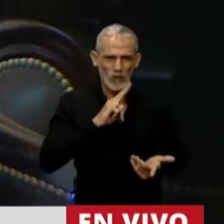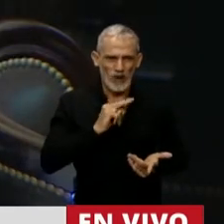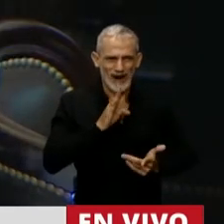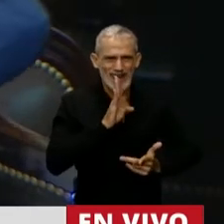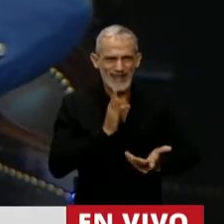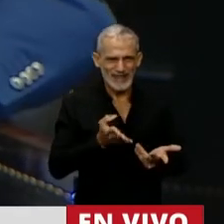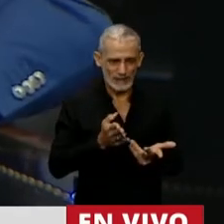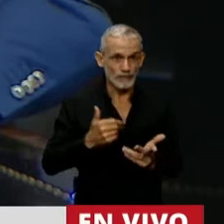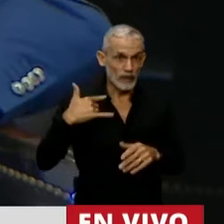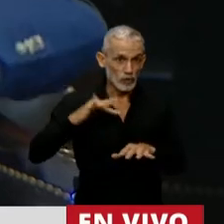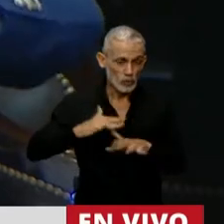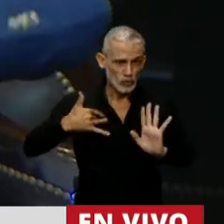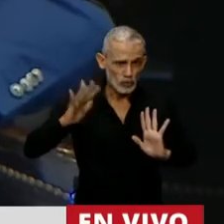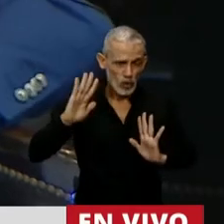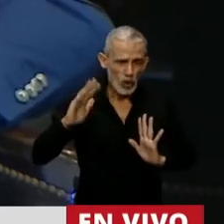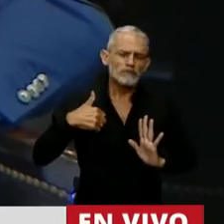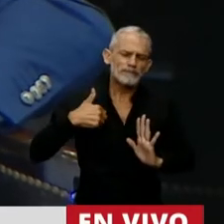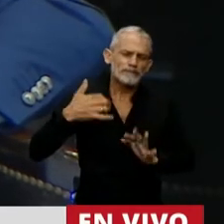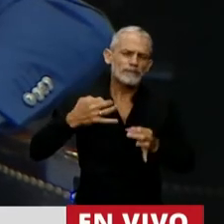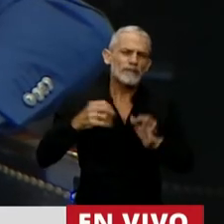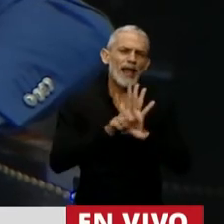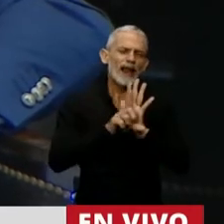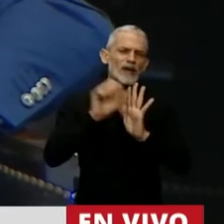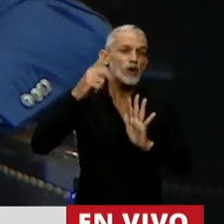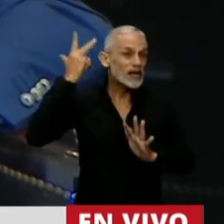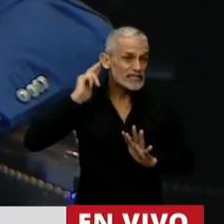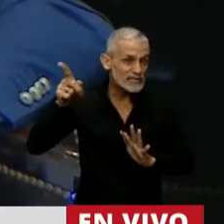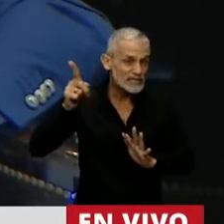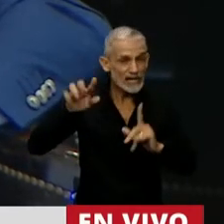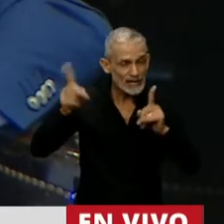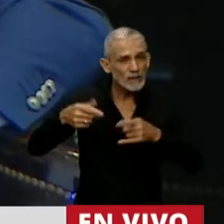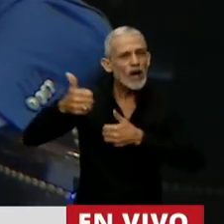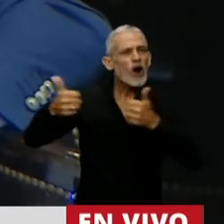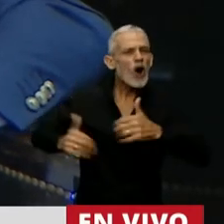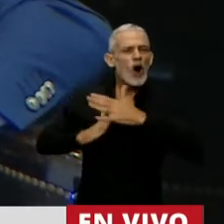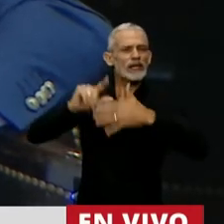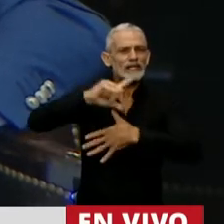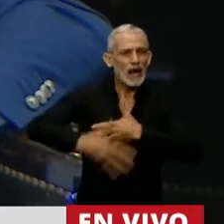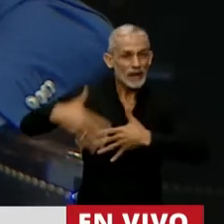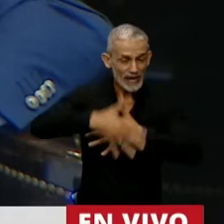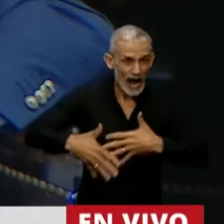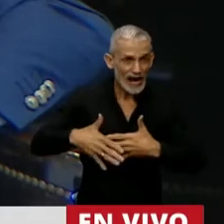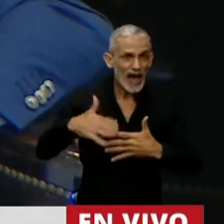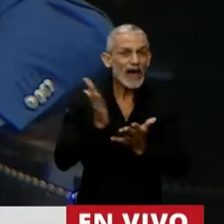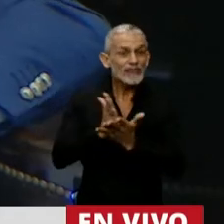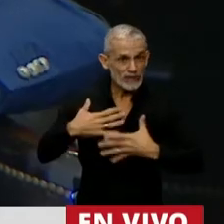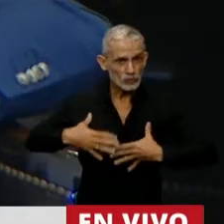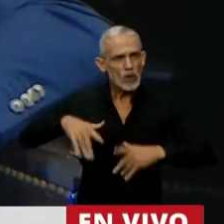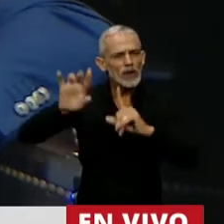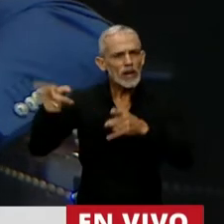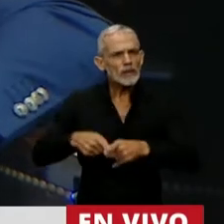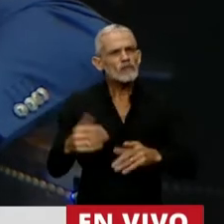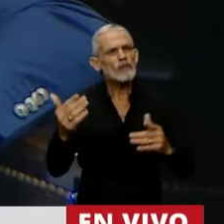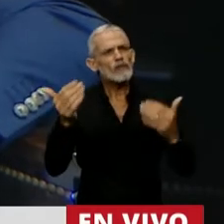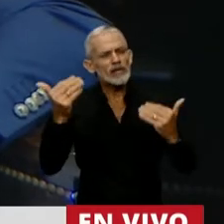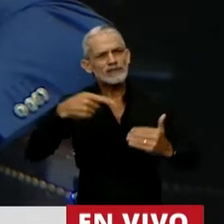tocó y podríamos analizar la legislación de chile donde la corte interamericana de derechos humanos también felicito